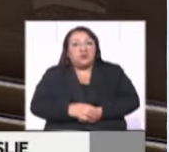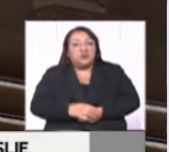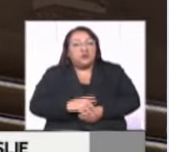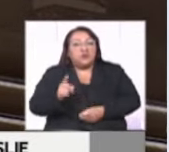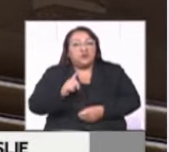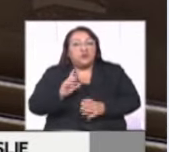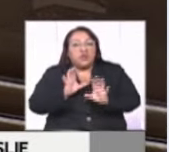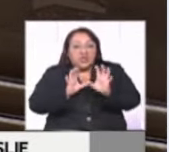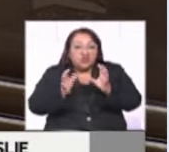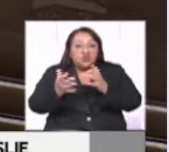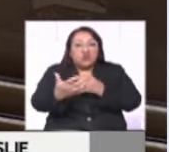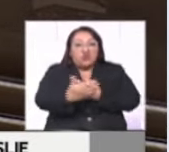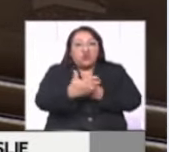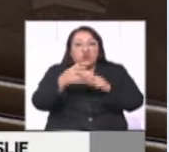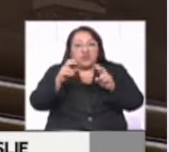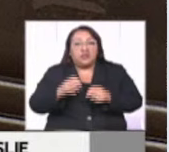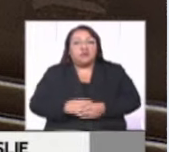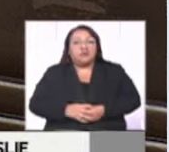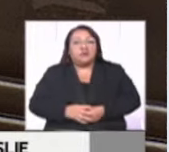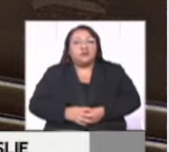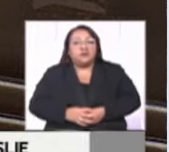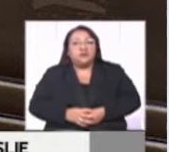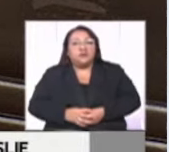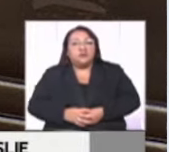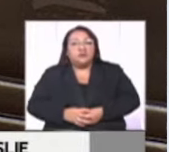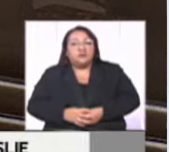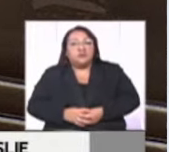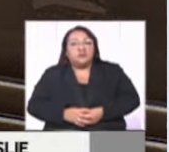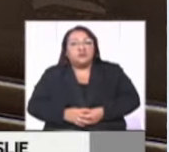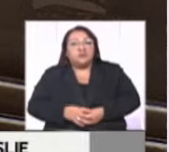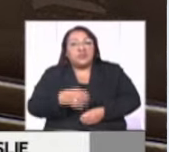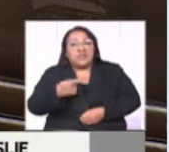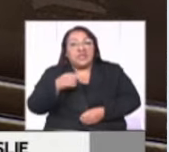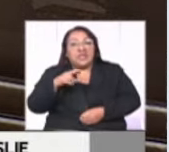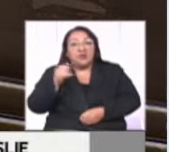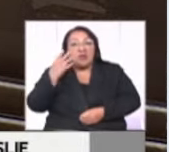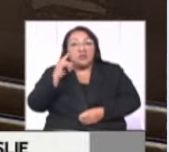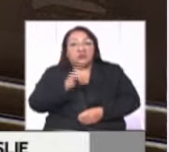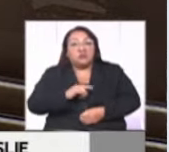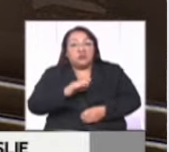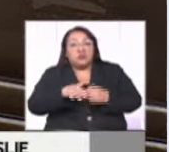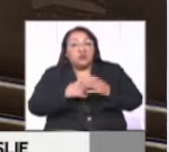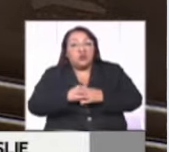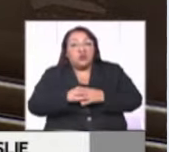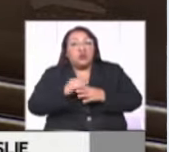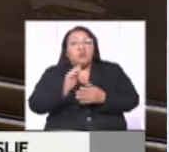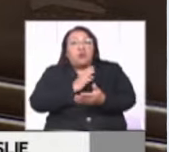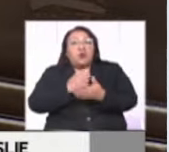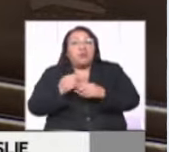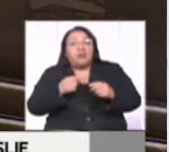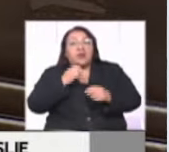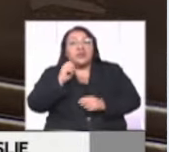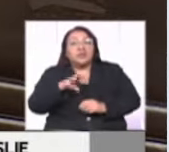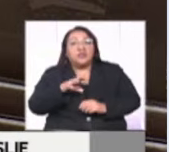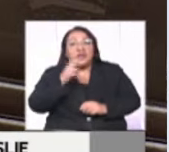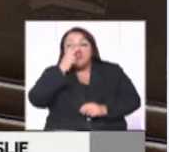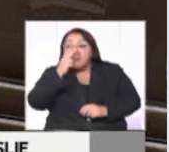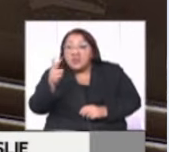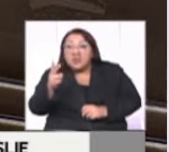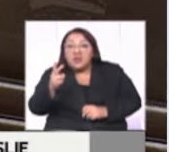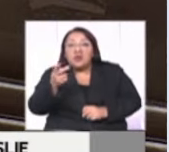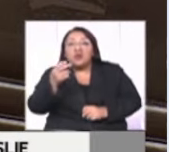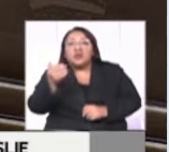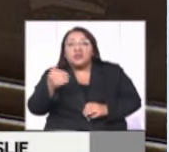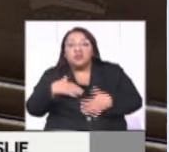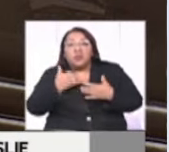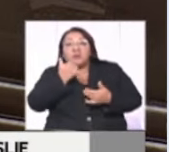el enfoque del tema. Los griegos utilizaron la tragedia griega justamente para decir, fíjate lo que